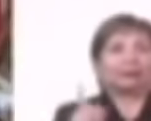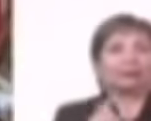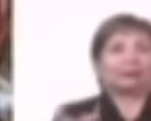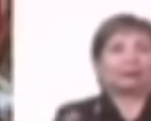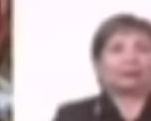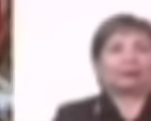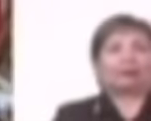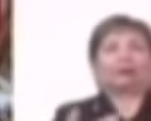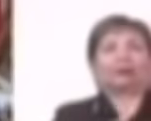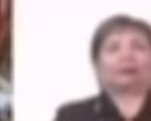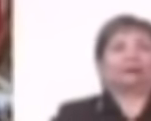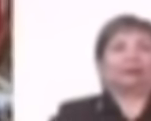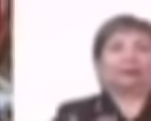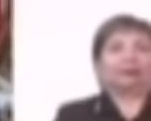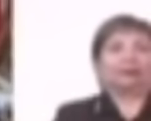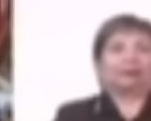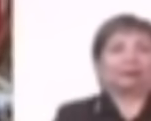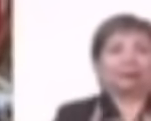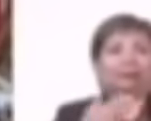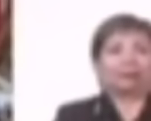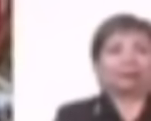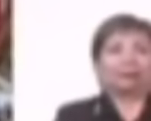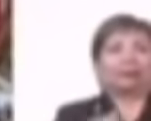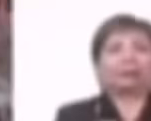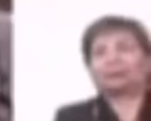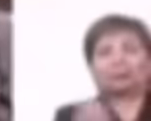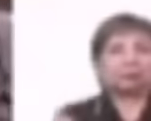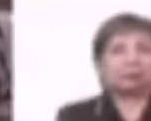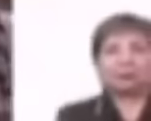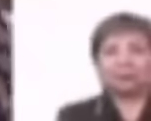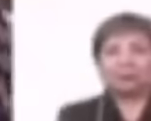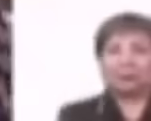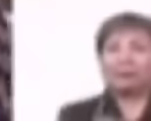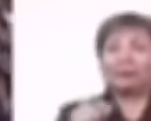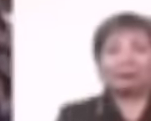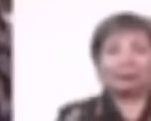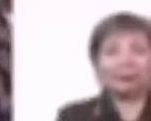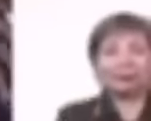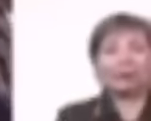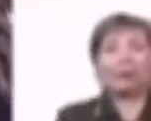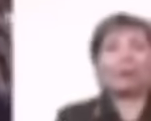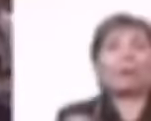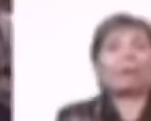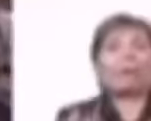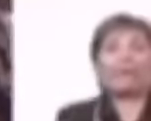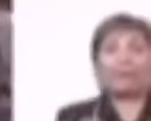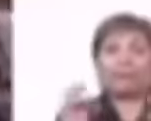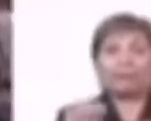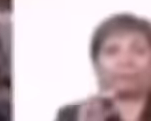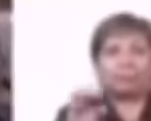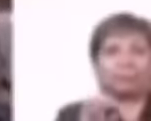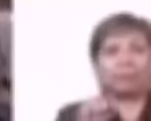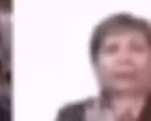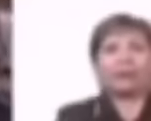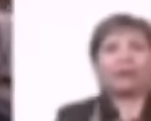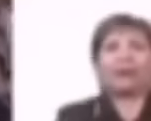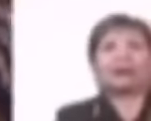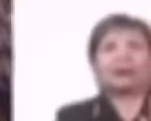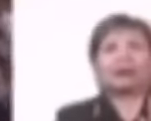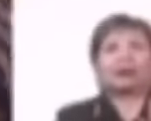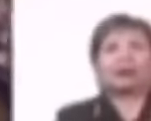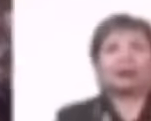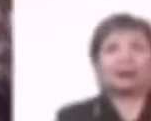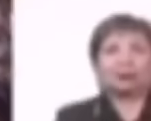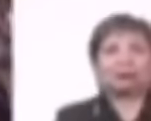Congreso de la República, como hoy se pretende hacer a través de la generación de la comisión. Y, o sea, lo que se está generando aquí ni siquiera tiene cabida ni sustento. O sea, incluso